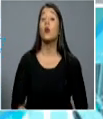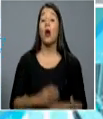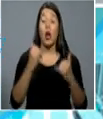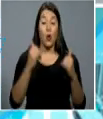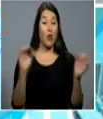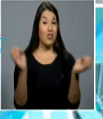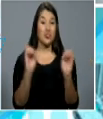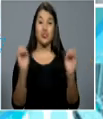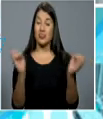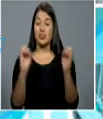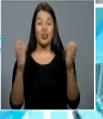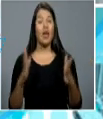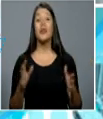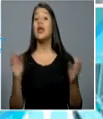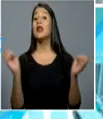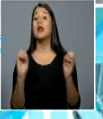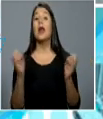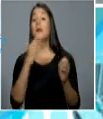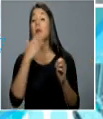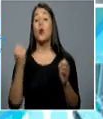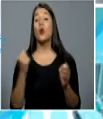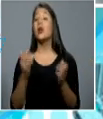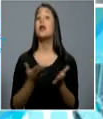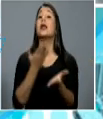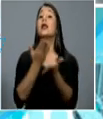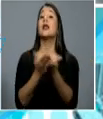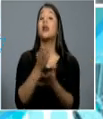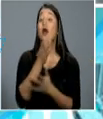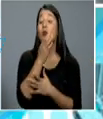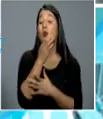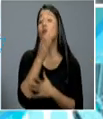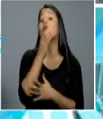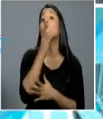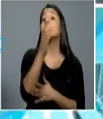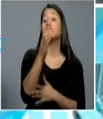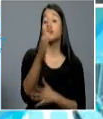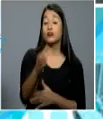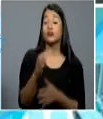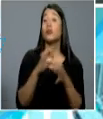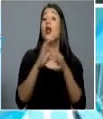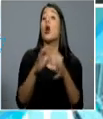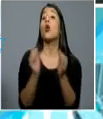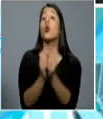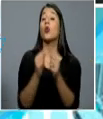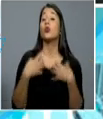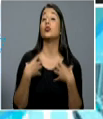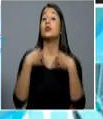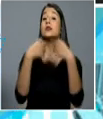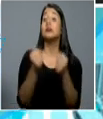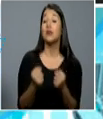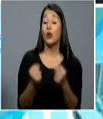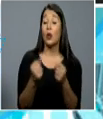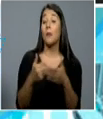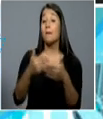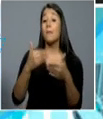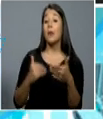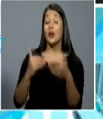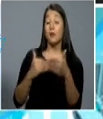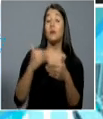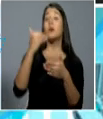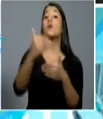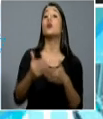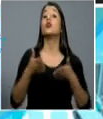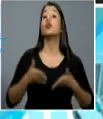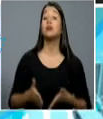nada mejor que una recomendación relacionada con la salud pre y postnatal